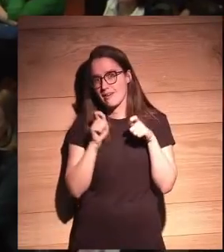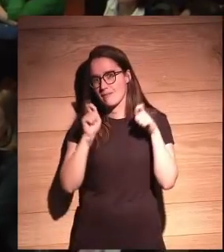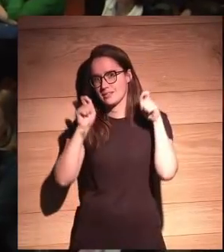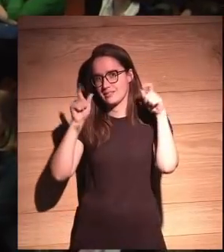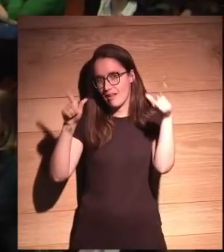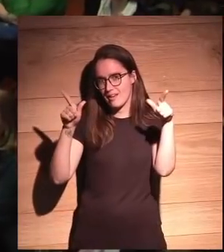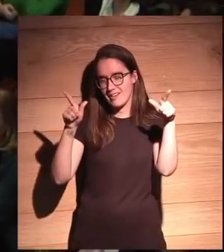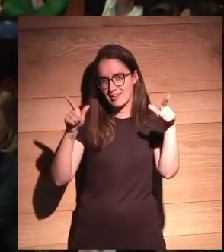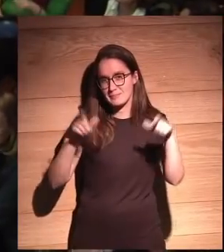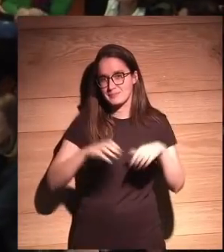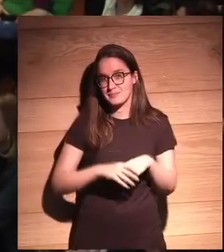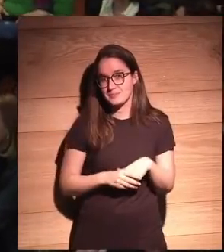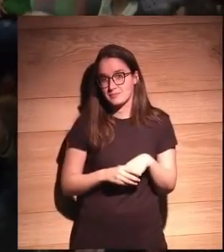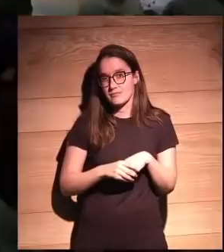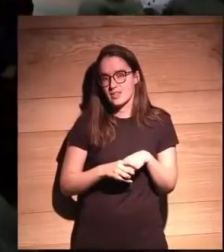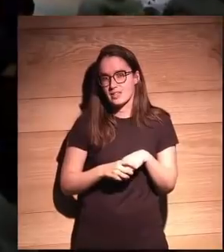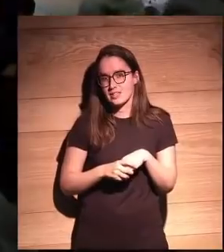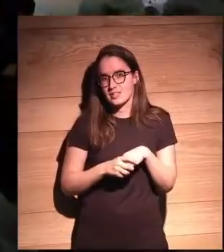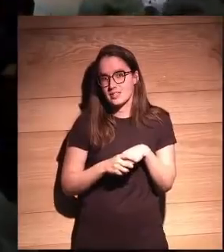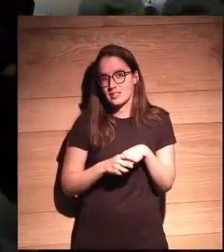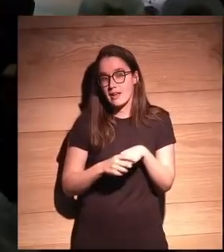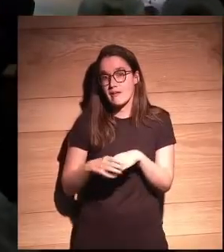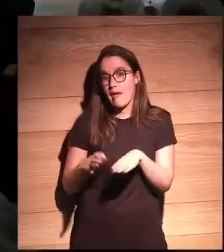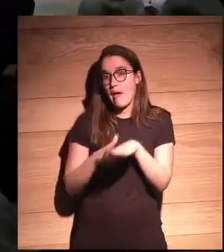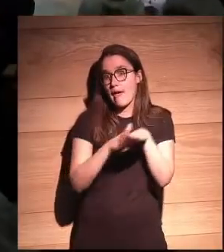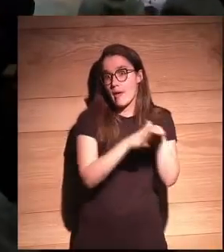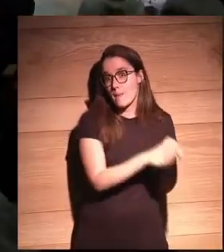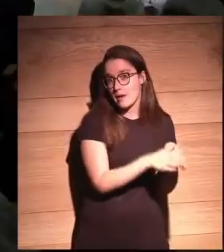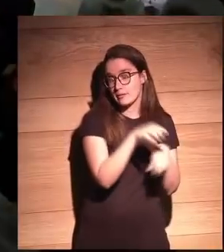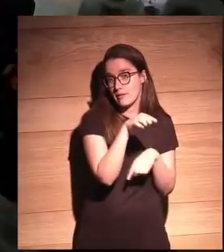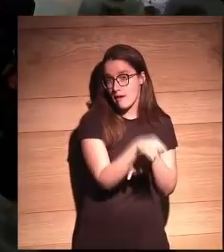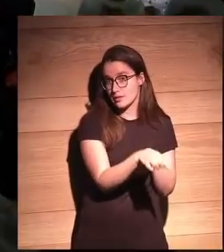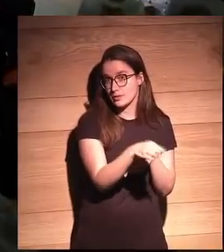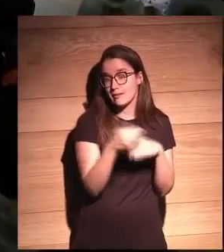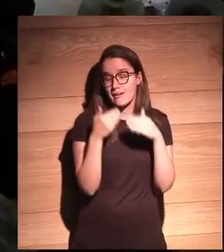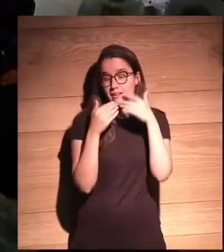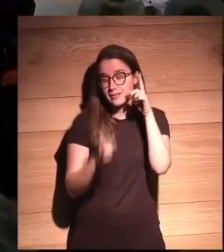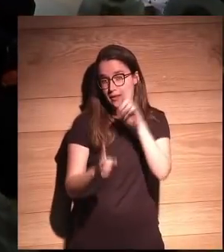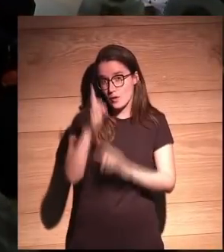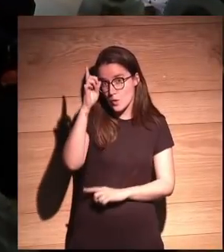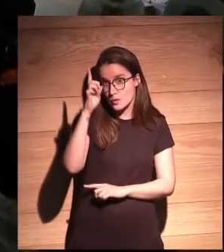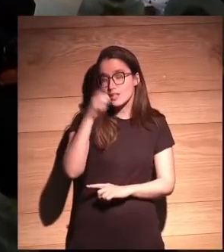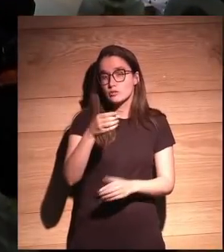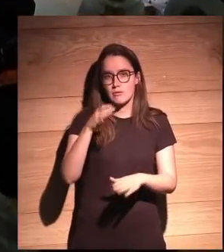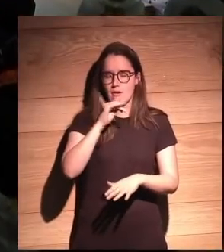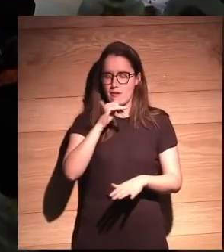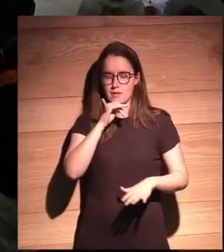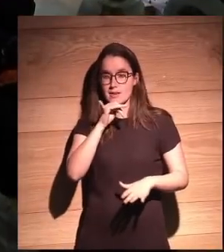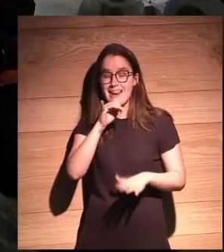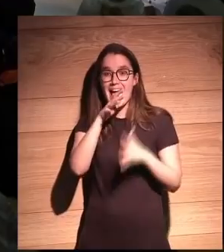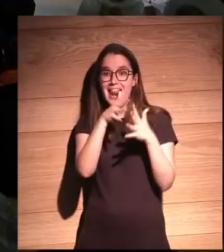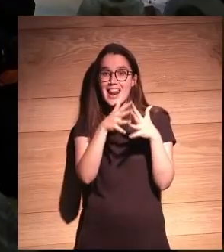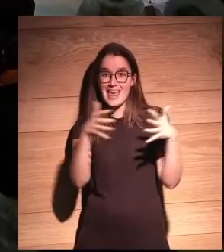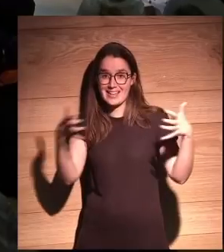que levantar. ¿Y esto qué tiene que ver con el latín? Esto es latín en estado puro. ¿Y eso? El espíritu de la canción, la